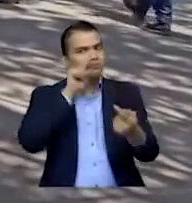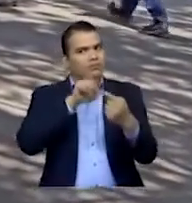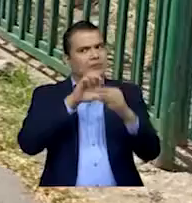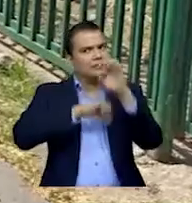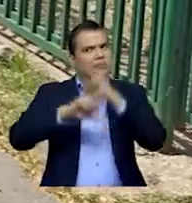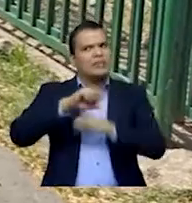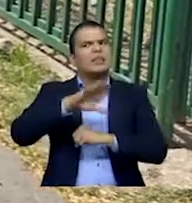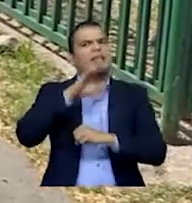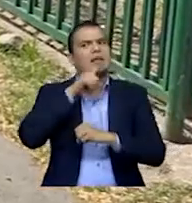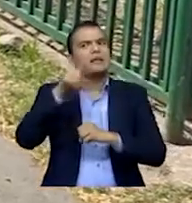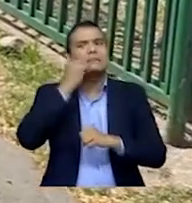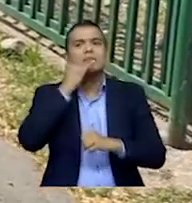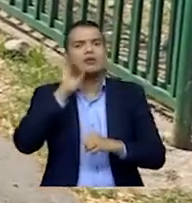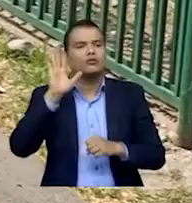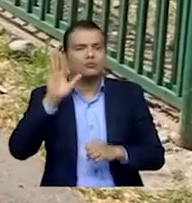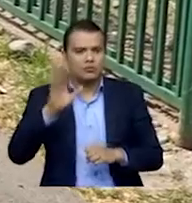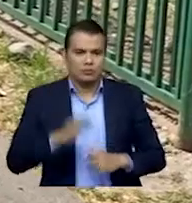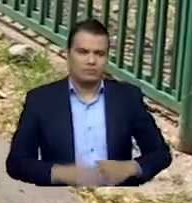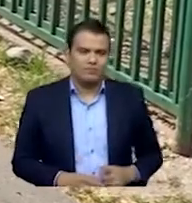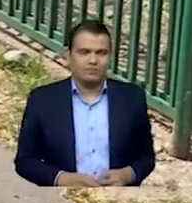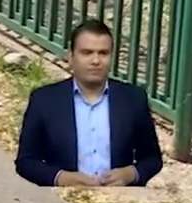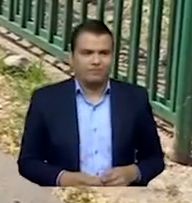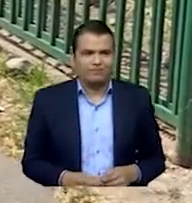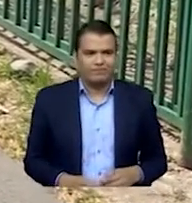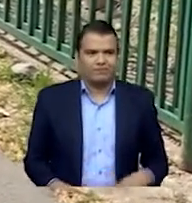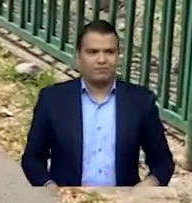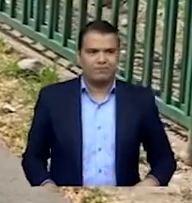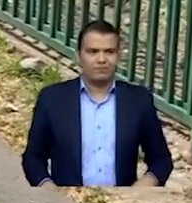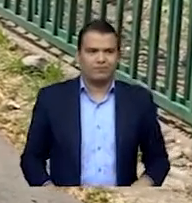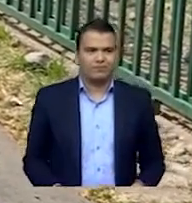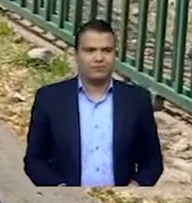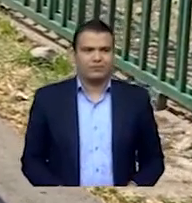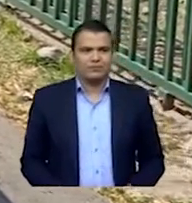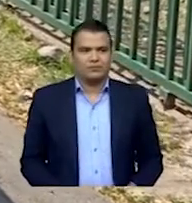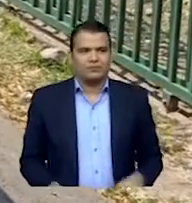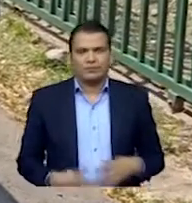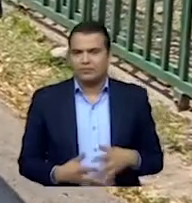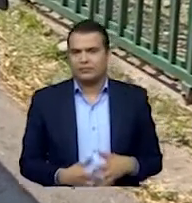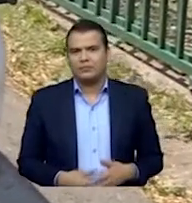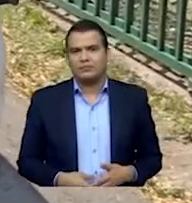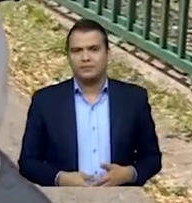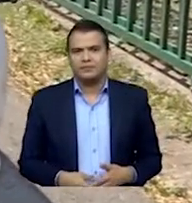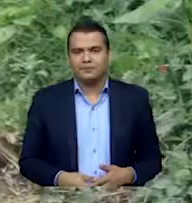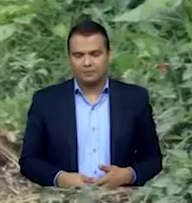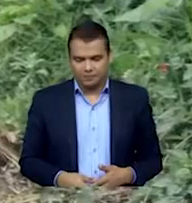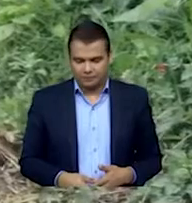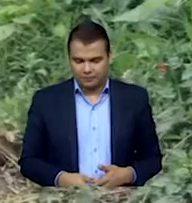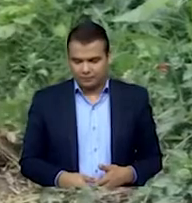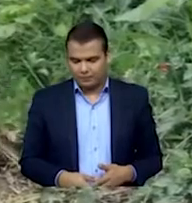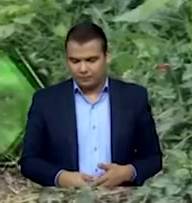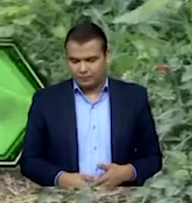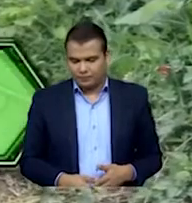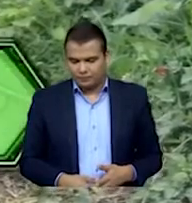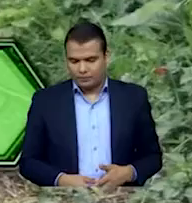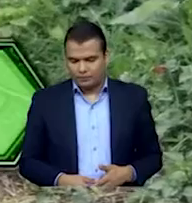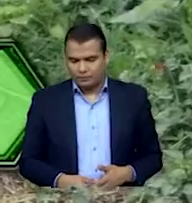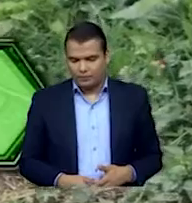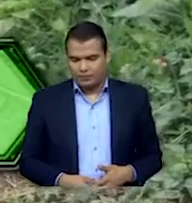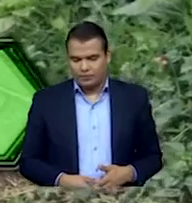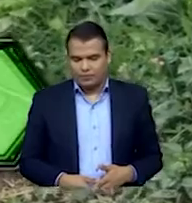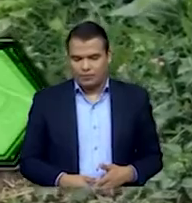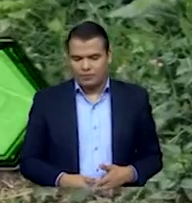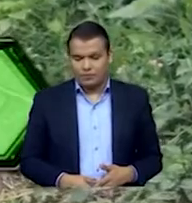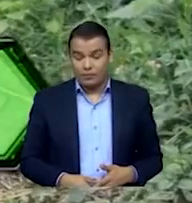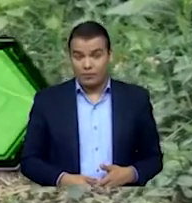informantes y de apoyo que promuevan dicha conciencia en pro del ambiente y los recursos naturales tengamos presente que ahorita en épocas de